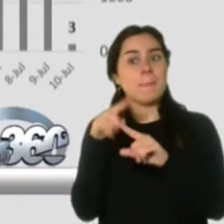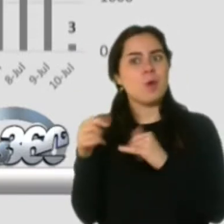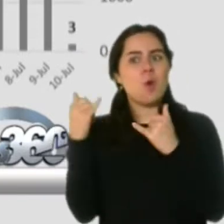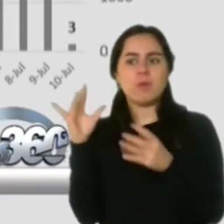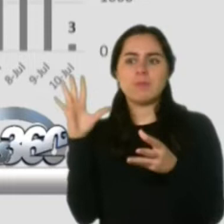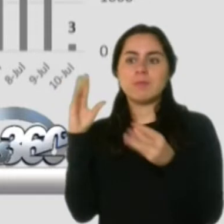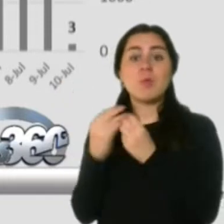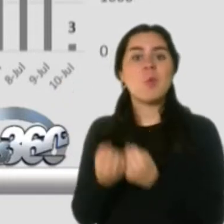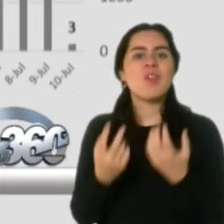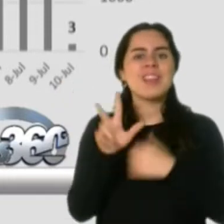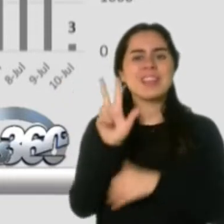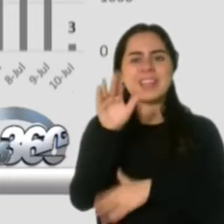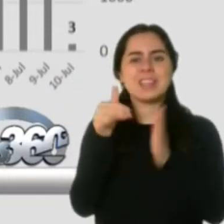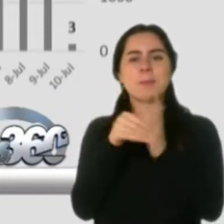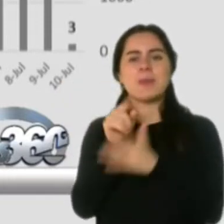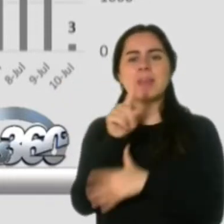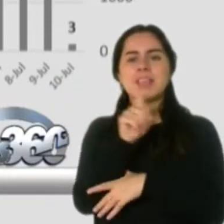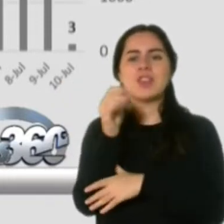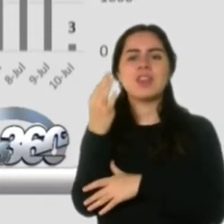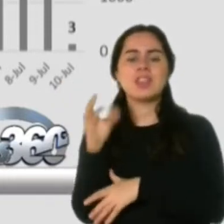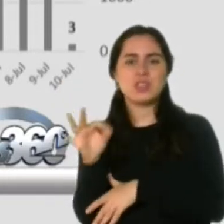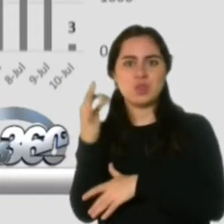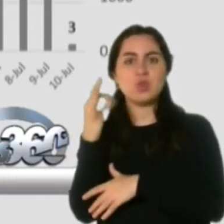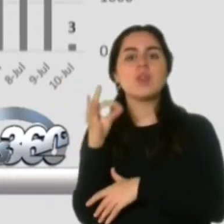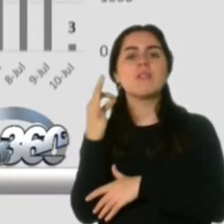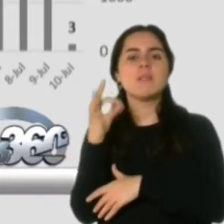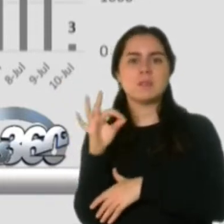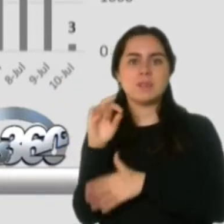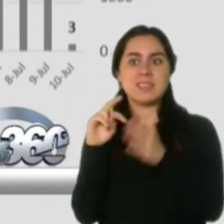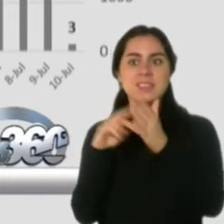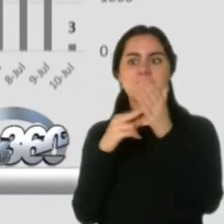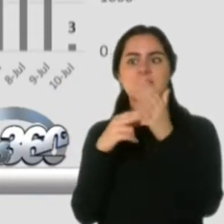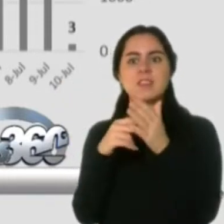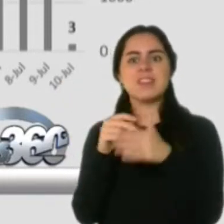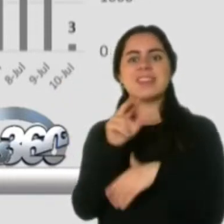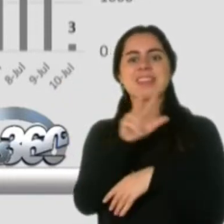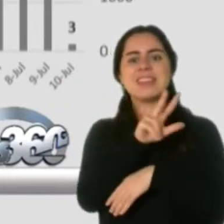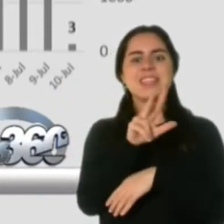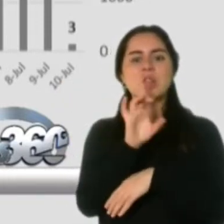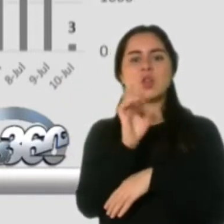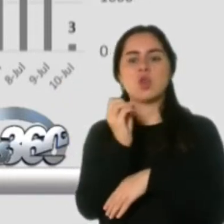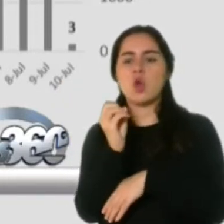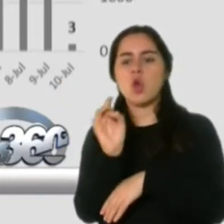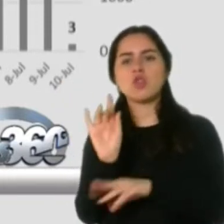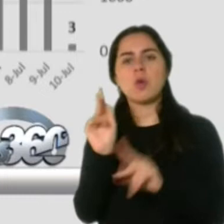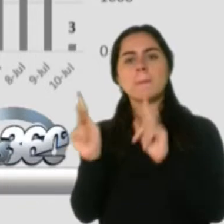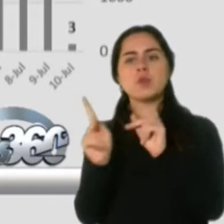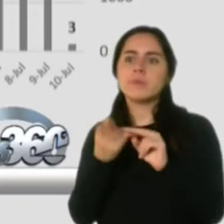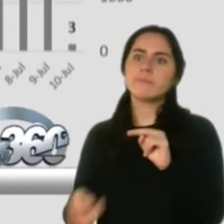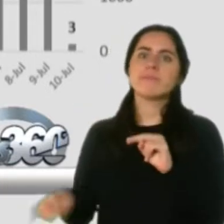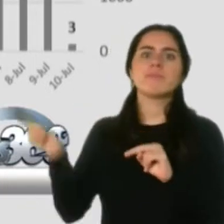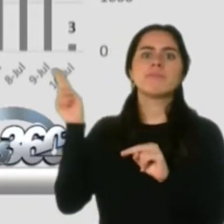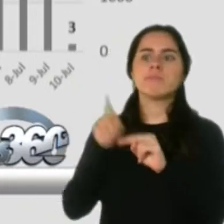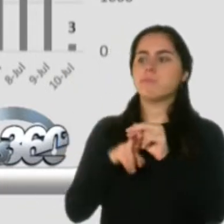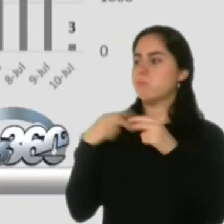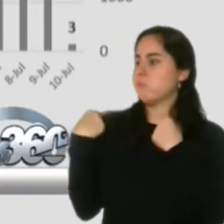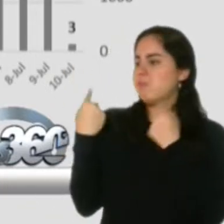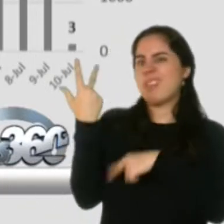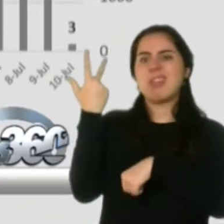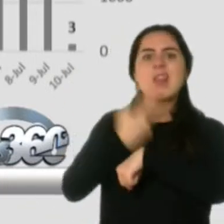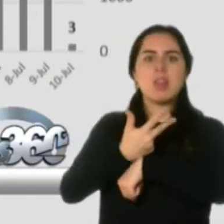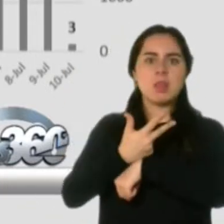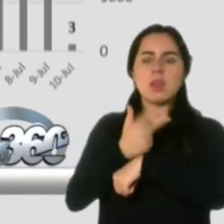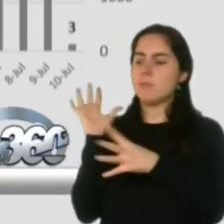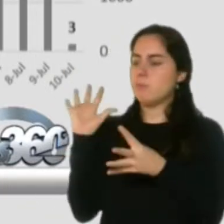en 3.119, o sea que eso quiere decir un aumento de 308 casos en los últimos 3 días